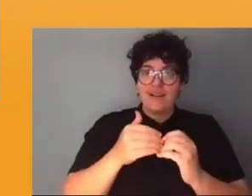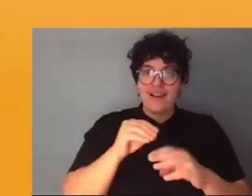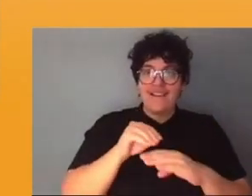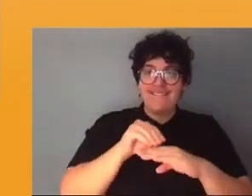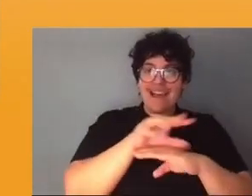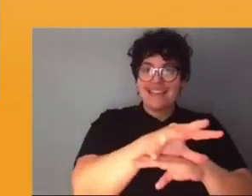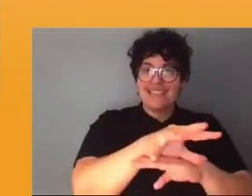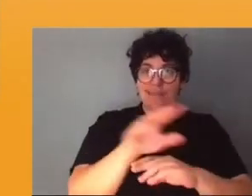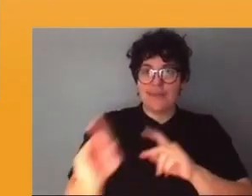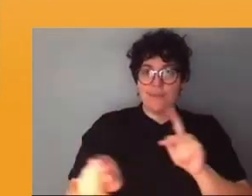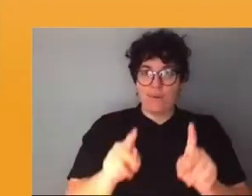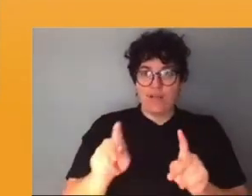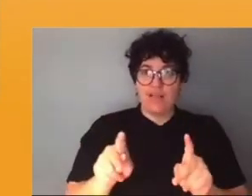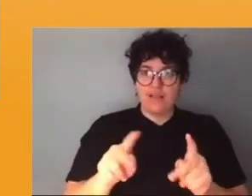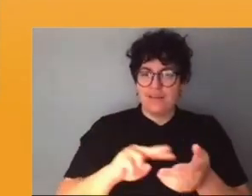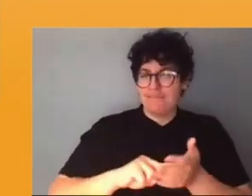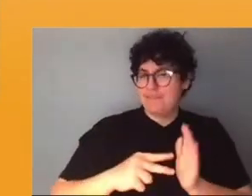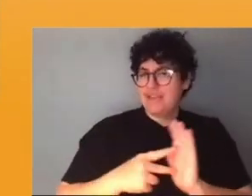me motiva.